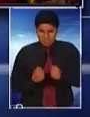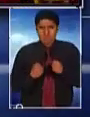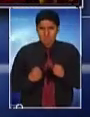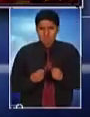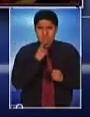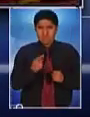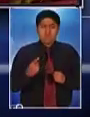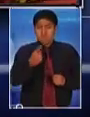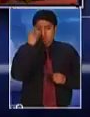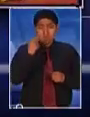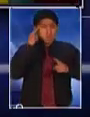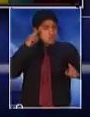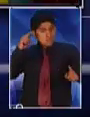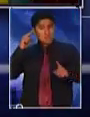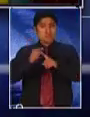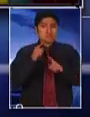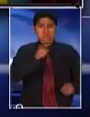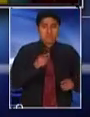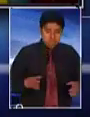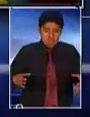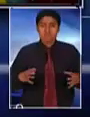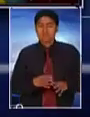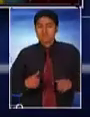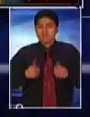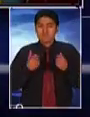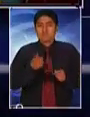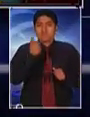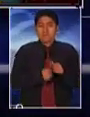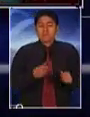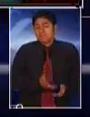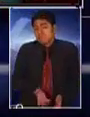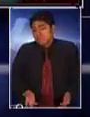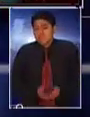un solo destino, un solo horizonte, y de esta manera divididos es casi imposible. Una pena.